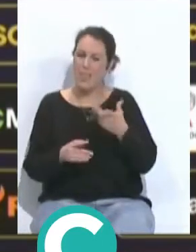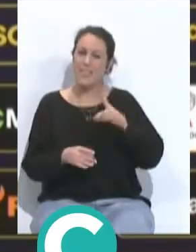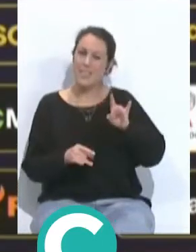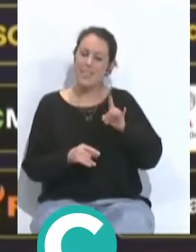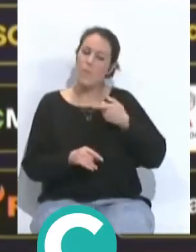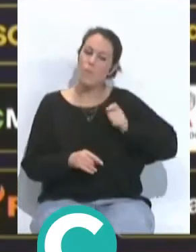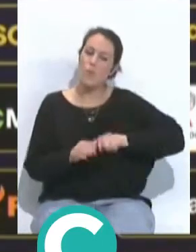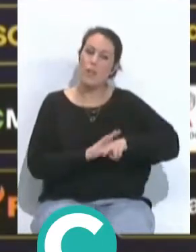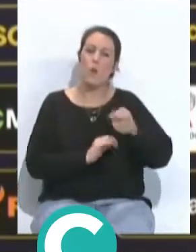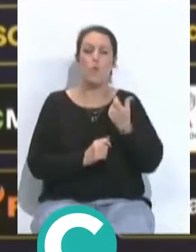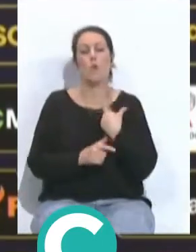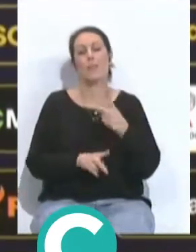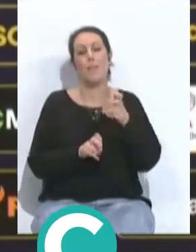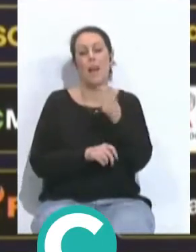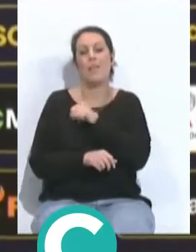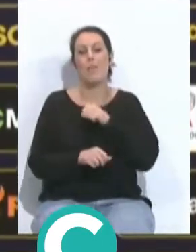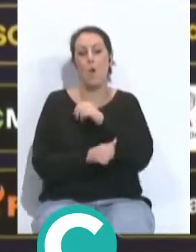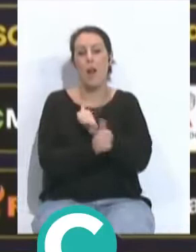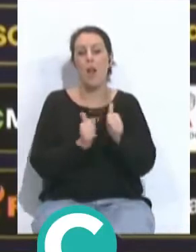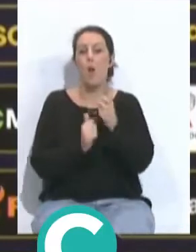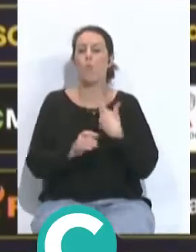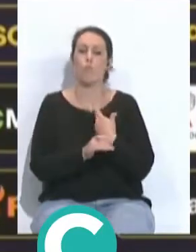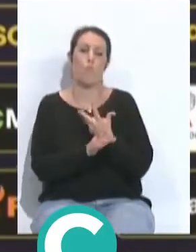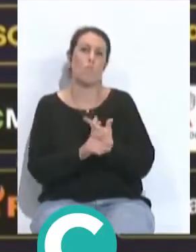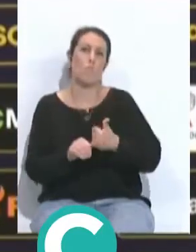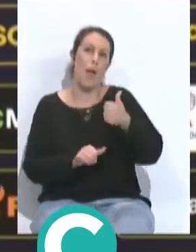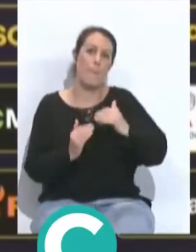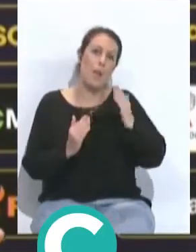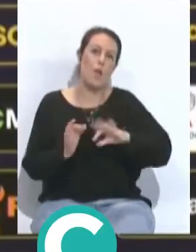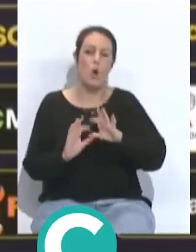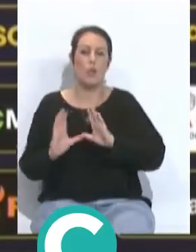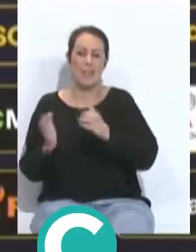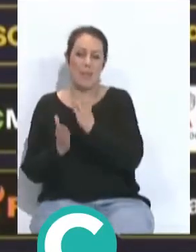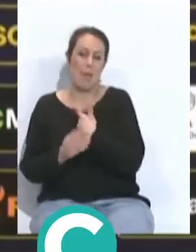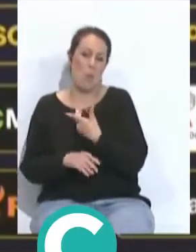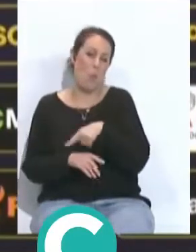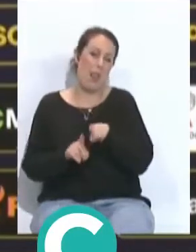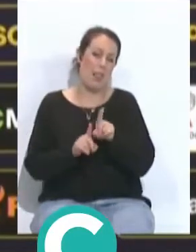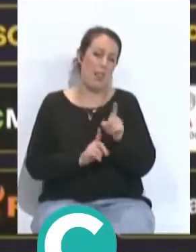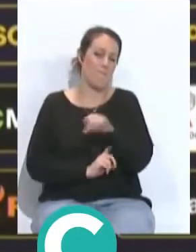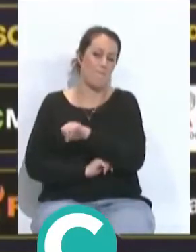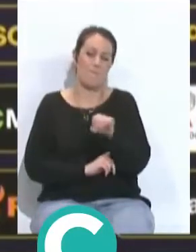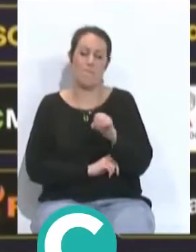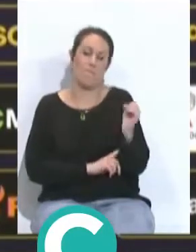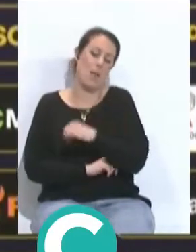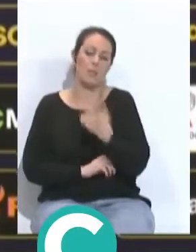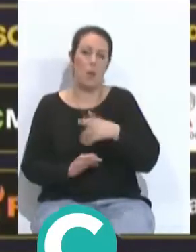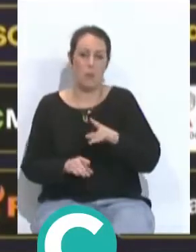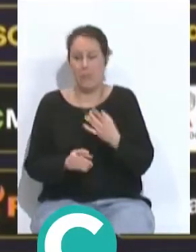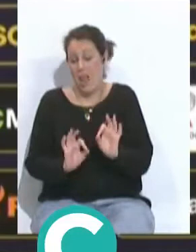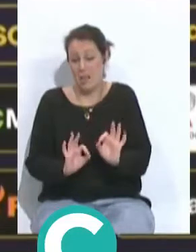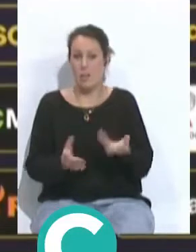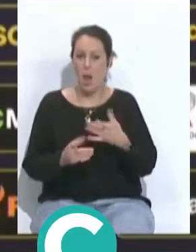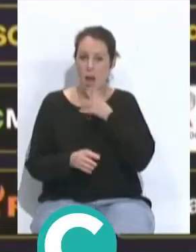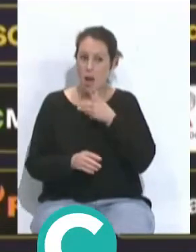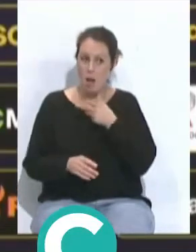prioriza un poco más el tema individual de si no juega o juega más, pues el tema más colectivo, porque es una cosa que es humana, Es una cosa que es así. Pero ahora con lo que hay en juego